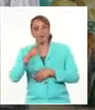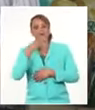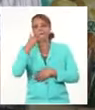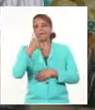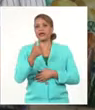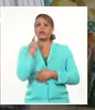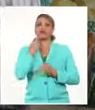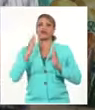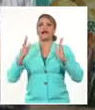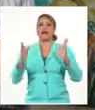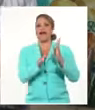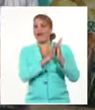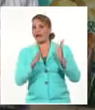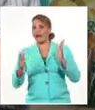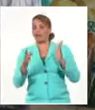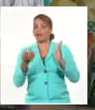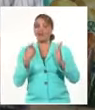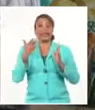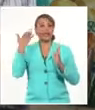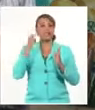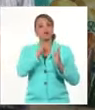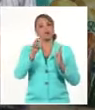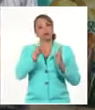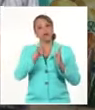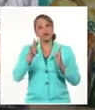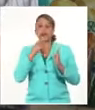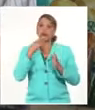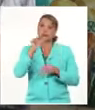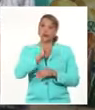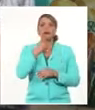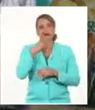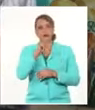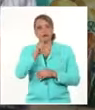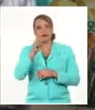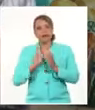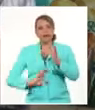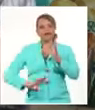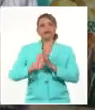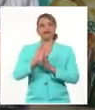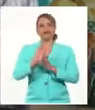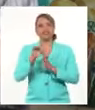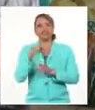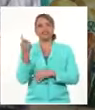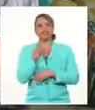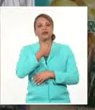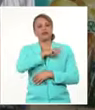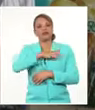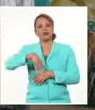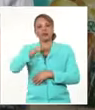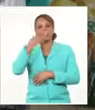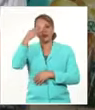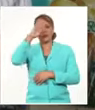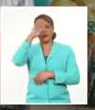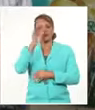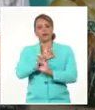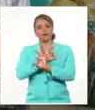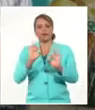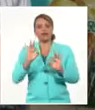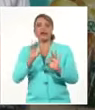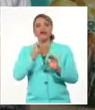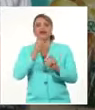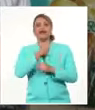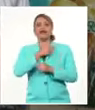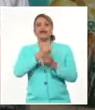año que lo que logramos en el 2022 y seguir contribuyendo a esa aspiración del pueblo cubano y en especial del pueblo de Villa Clara, que es